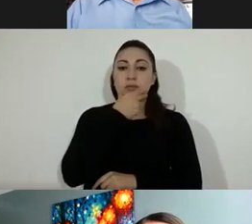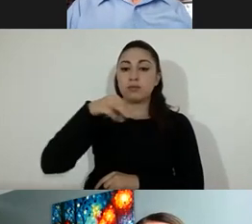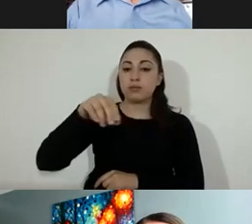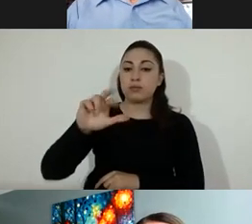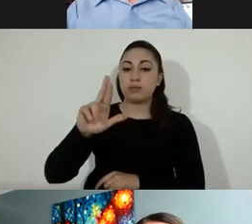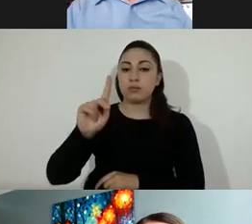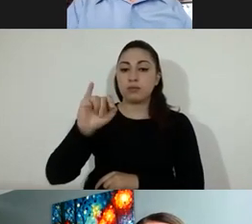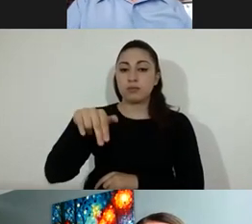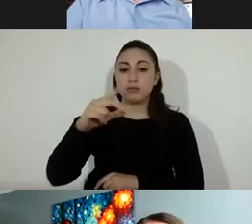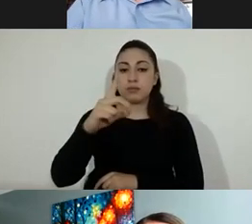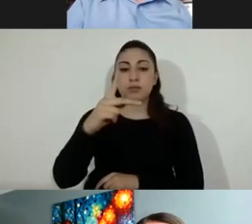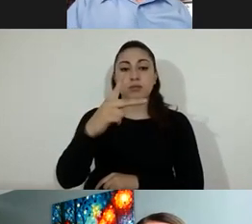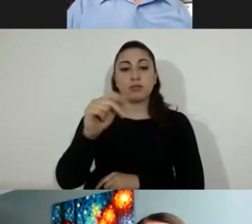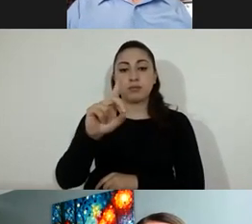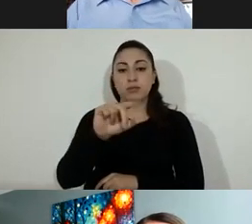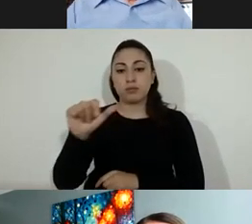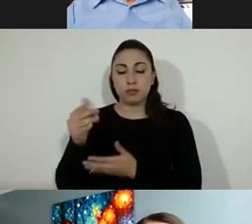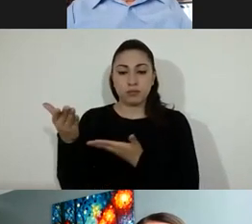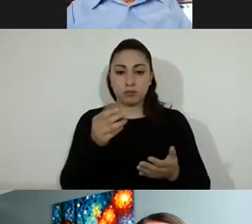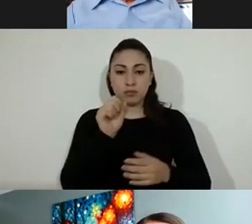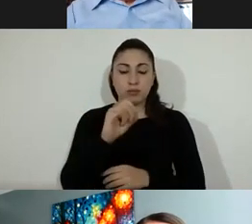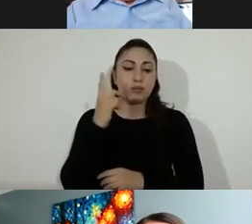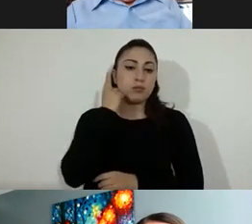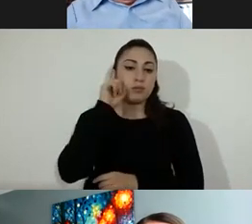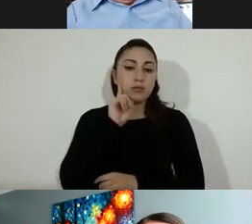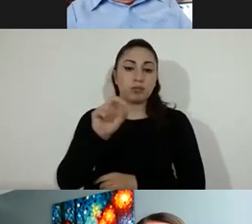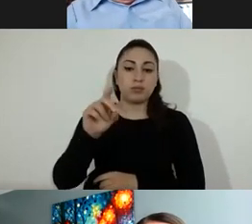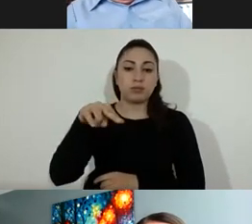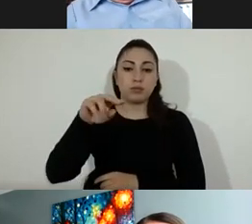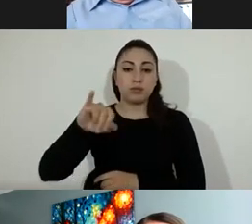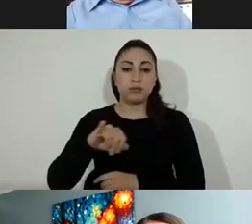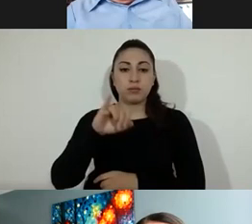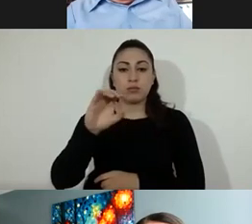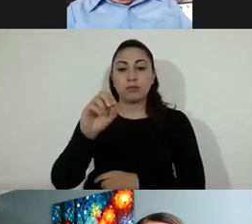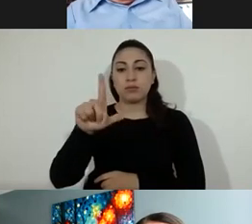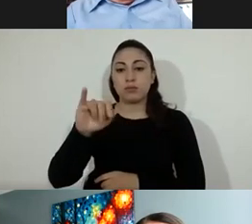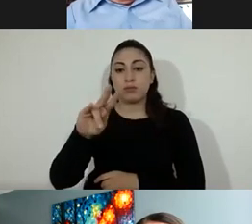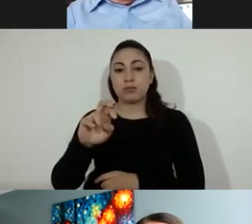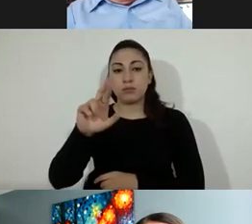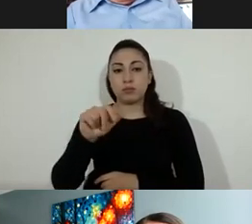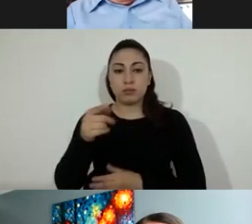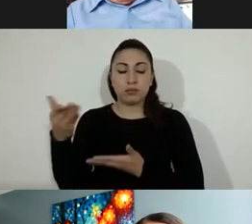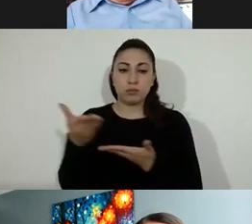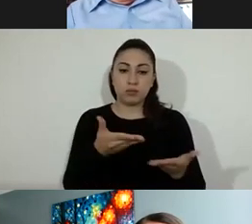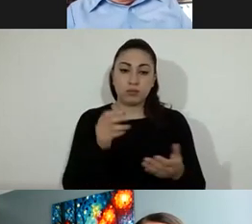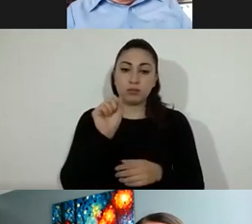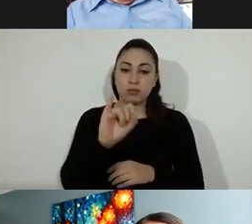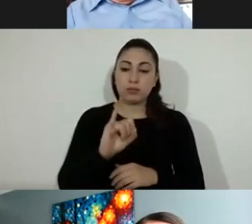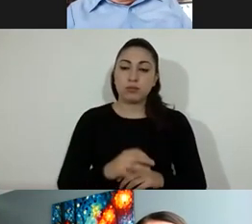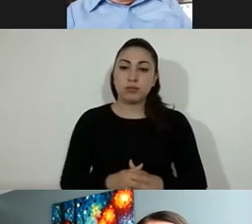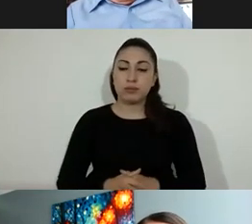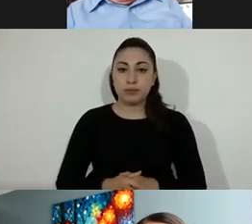presente. Diputada Donají Ofelia Olivera Reyes. Donají Ofelia Olivera Reyes,